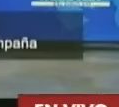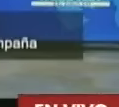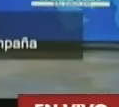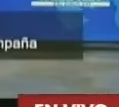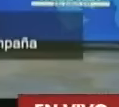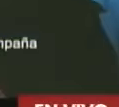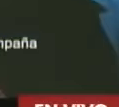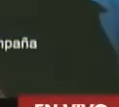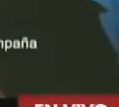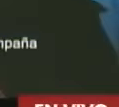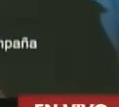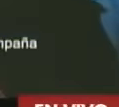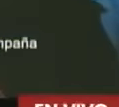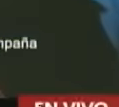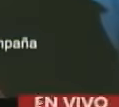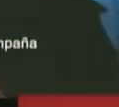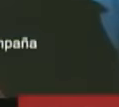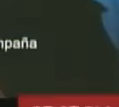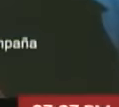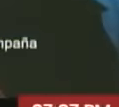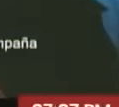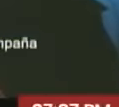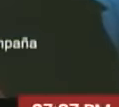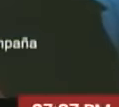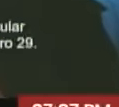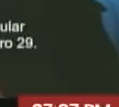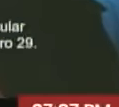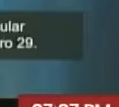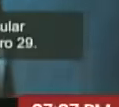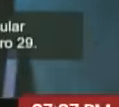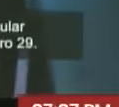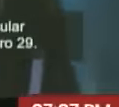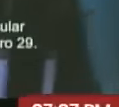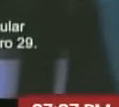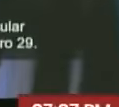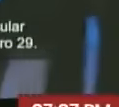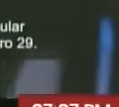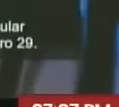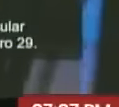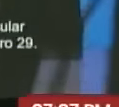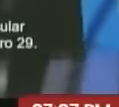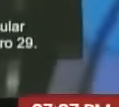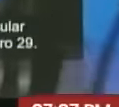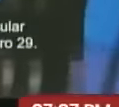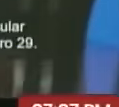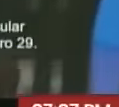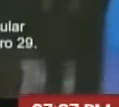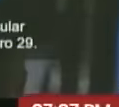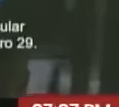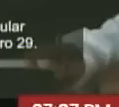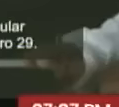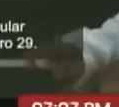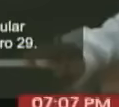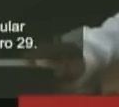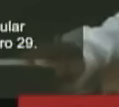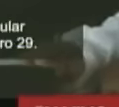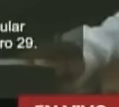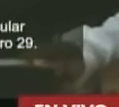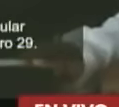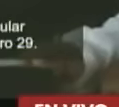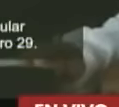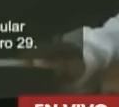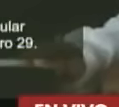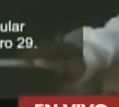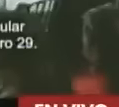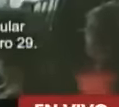julio, que será el comando de campaña Venezuela Nuestra, siglo XXI. El comando de